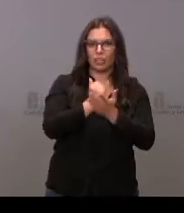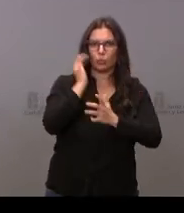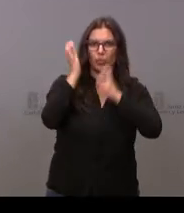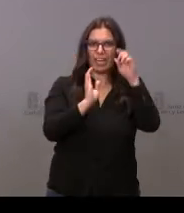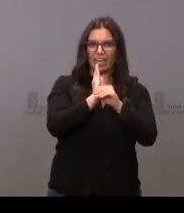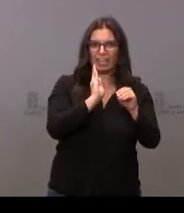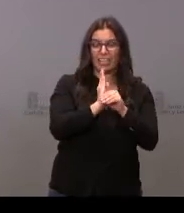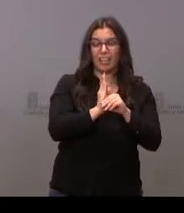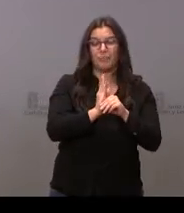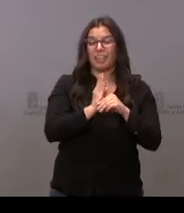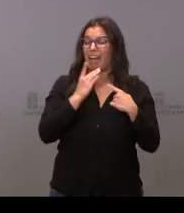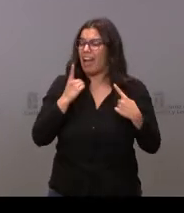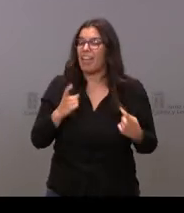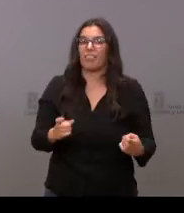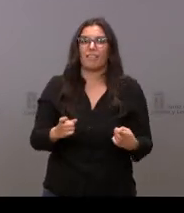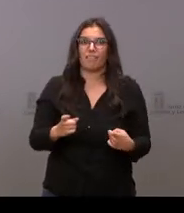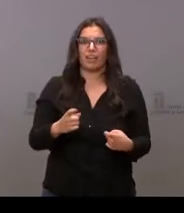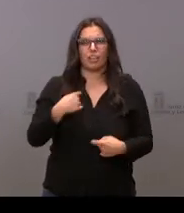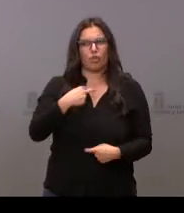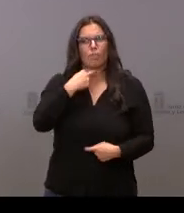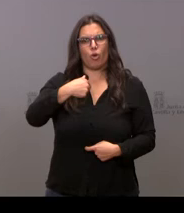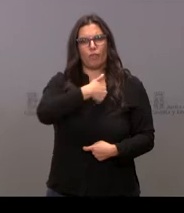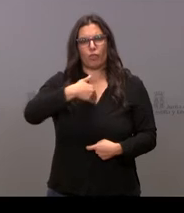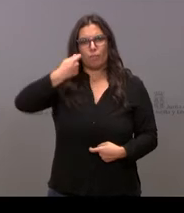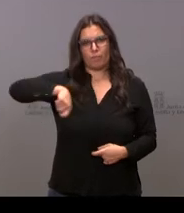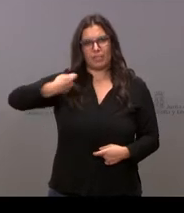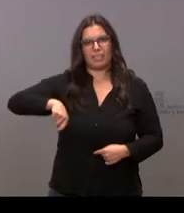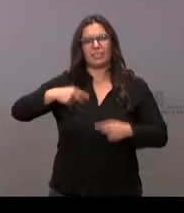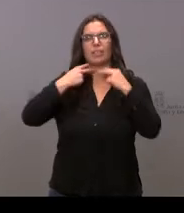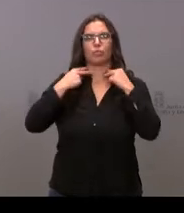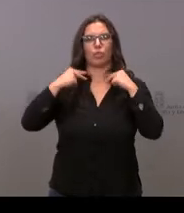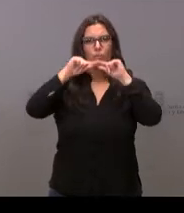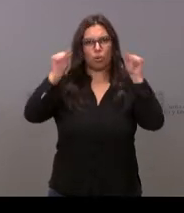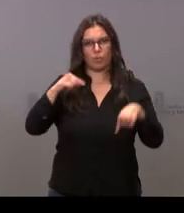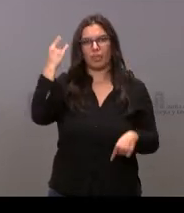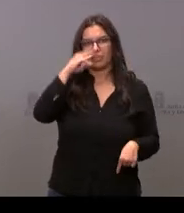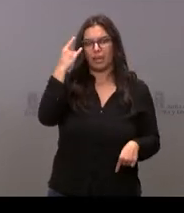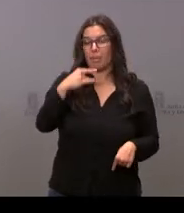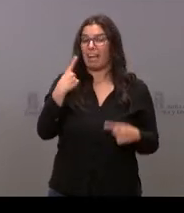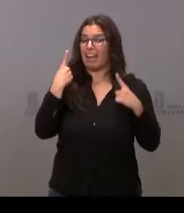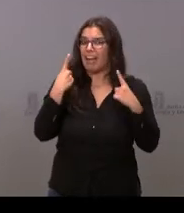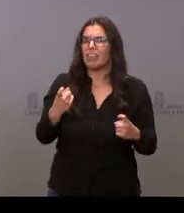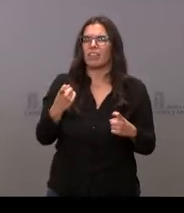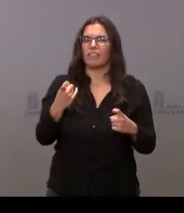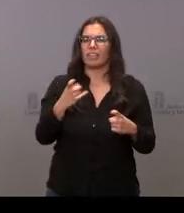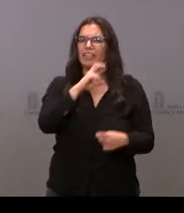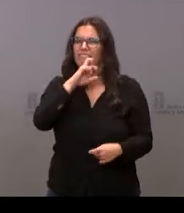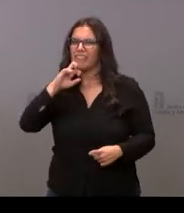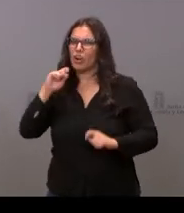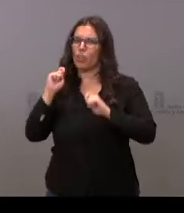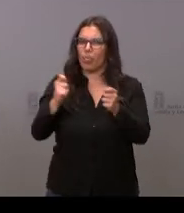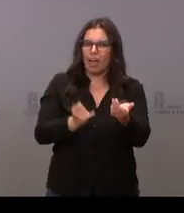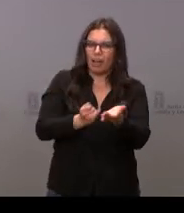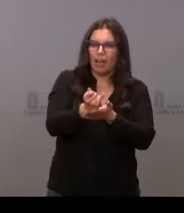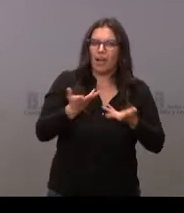necesario y hablo como presidente de la diputación de la provincia de salamanca se hace necesario poner el valor del campo y ayudar